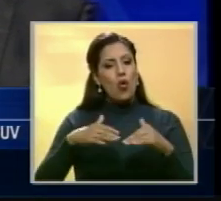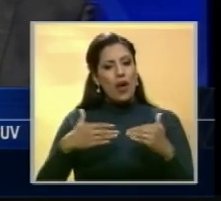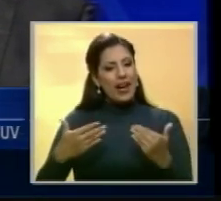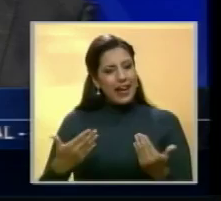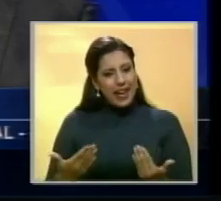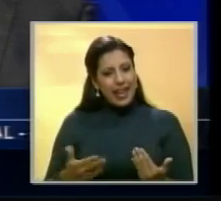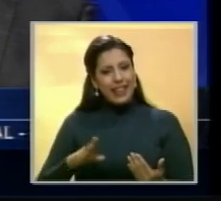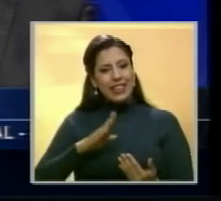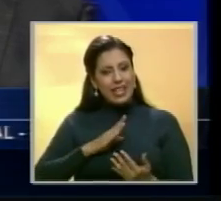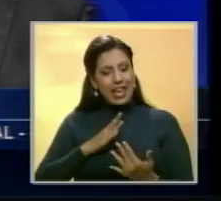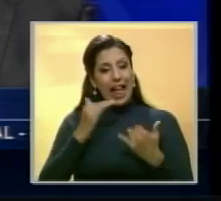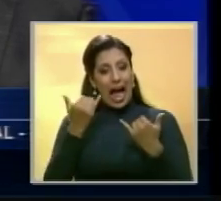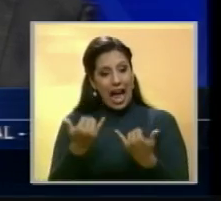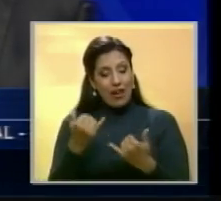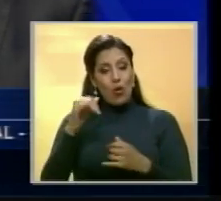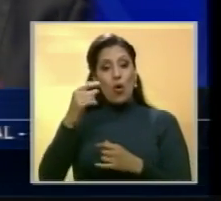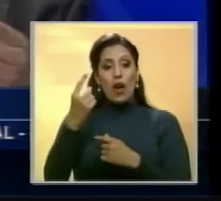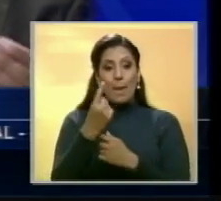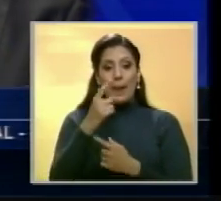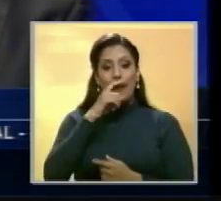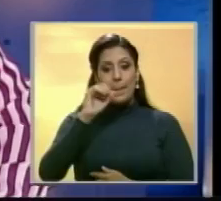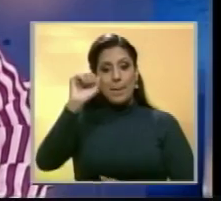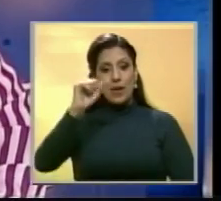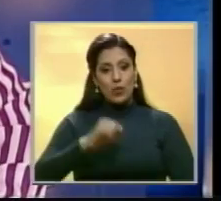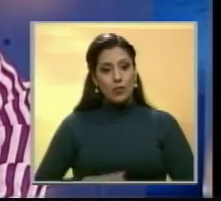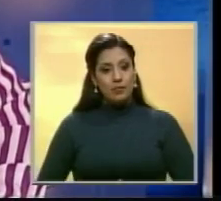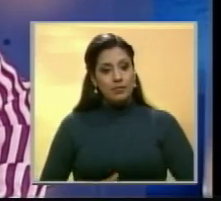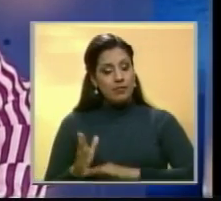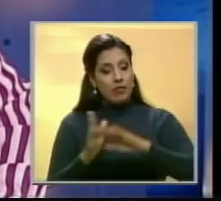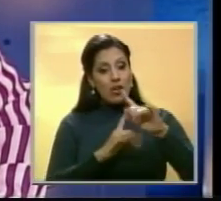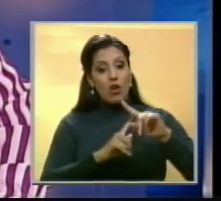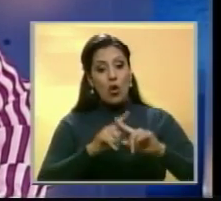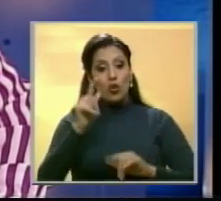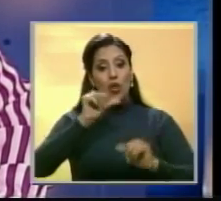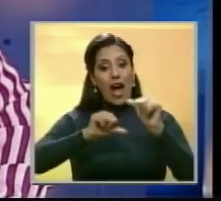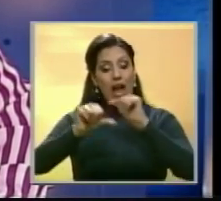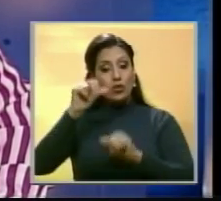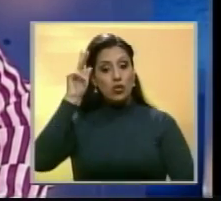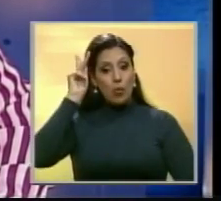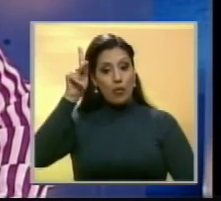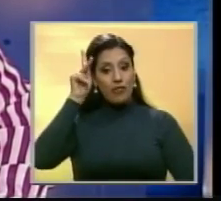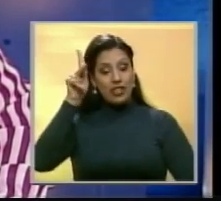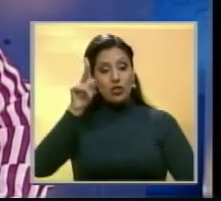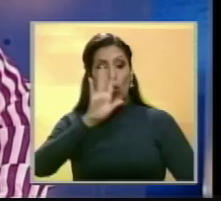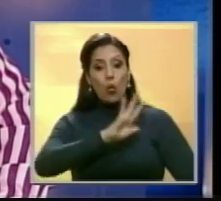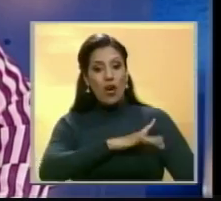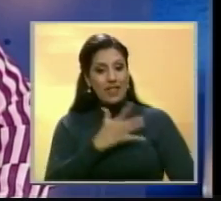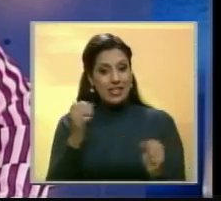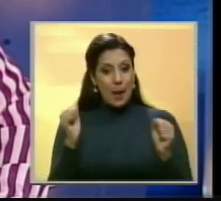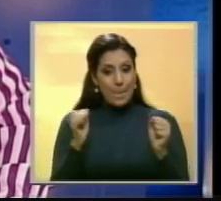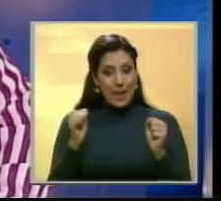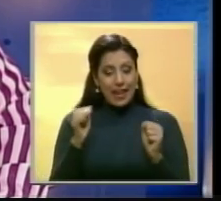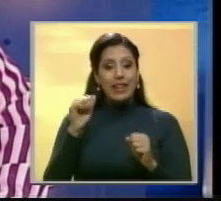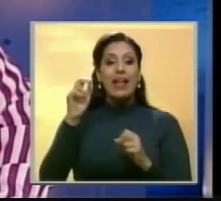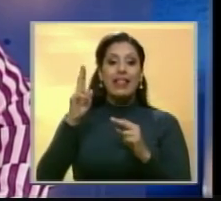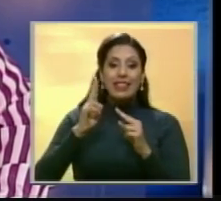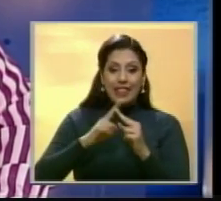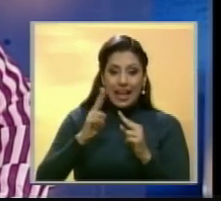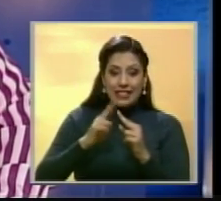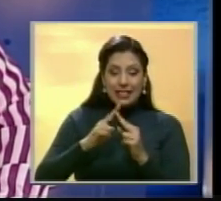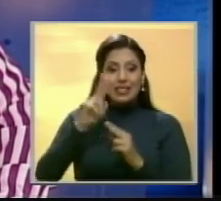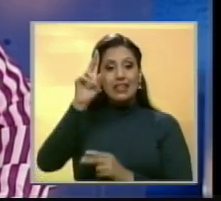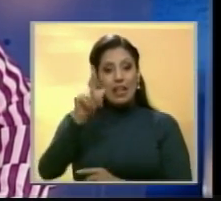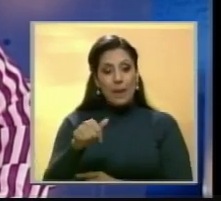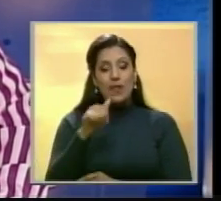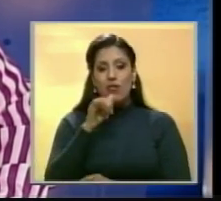ha puesto en marcha el presidente Nicolás Maduro. La Asociación de Profesores de la Universidad de los Andes, Táchira Apula, se